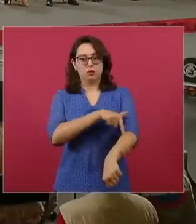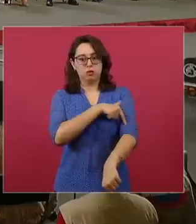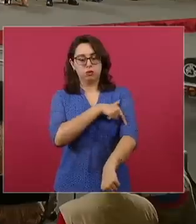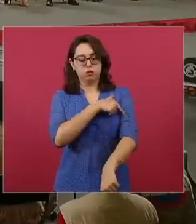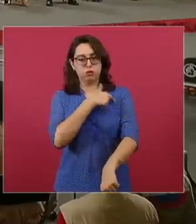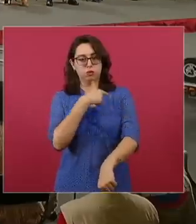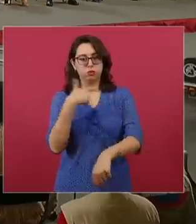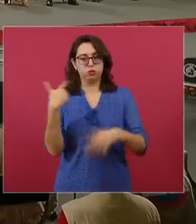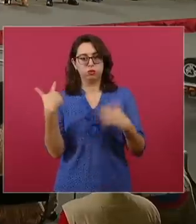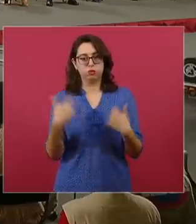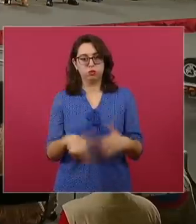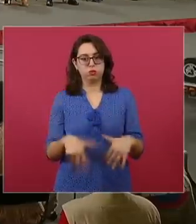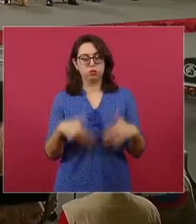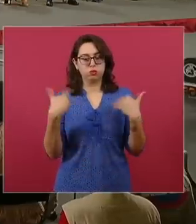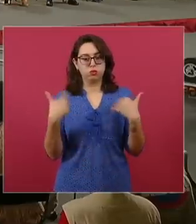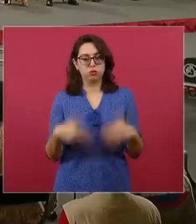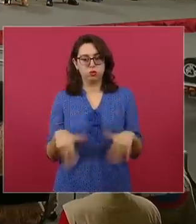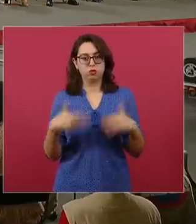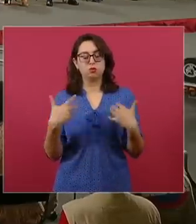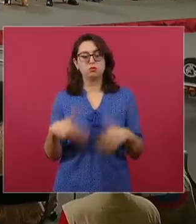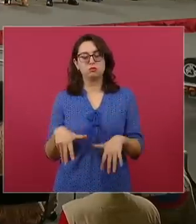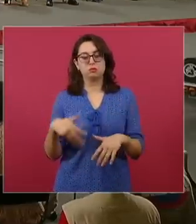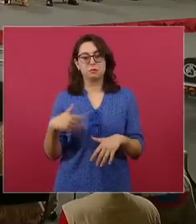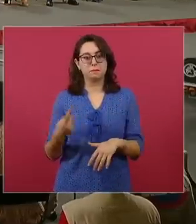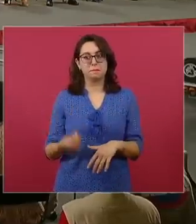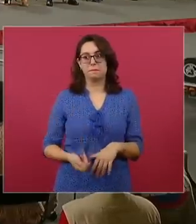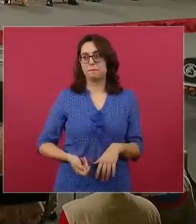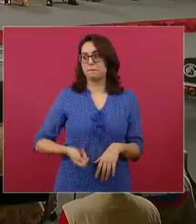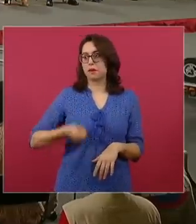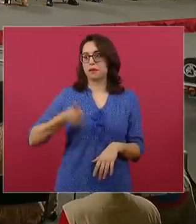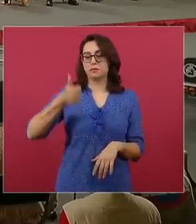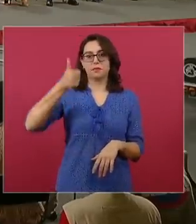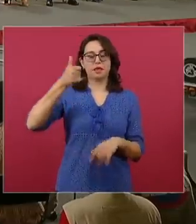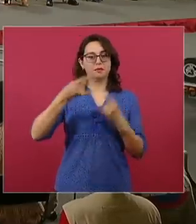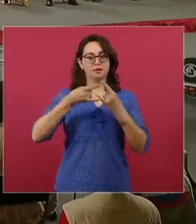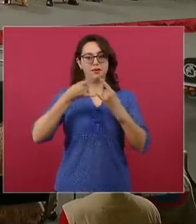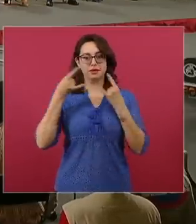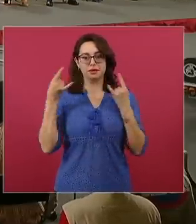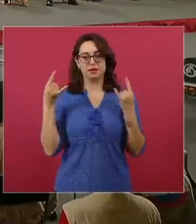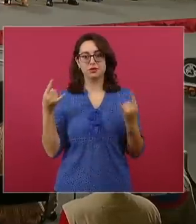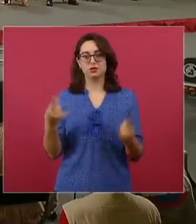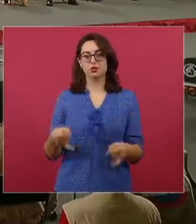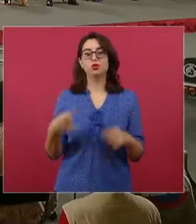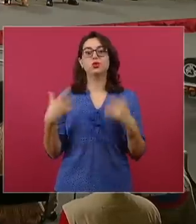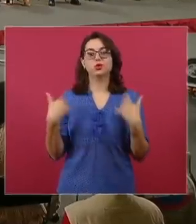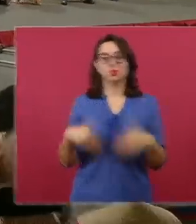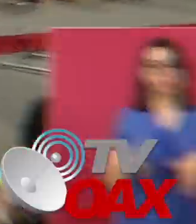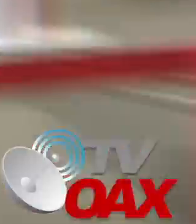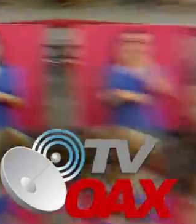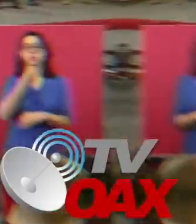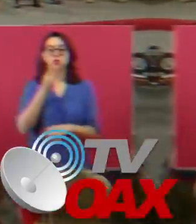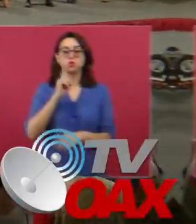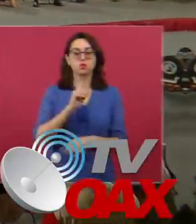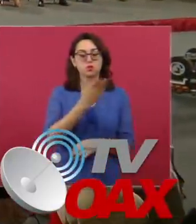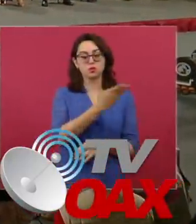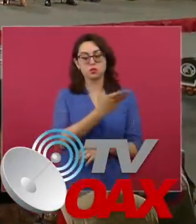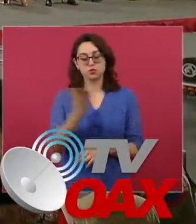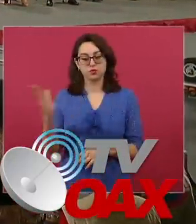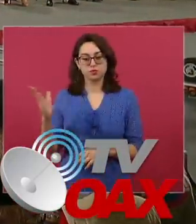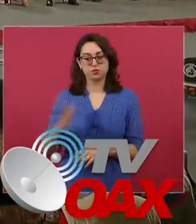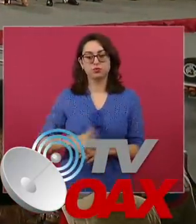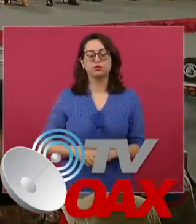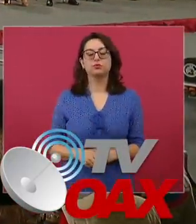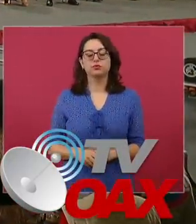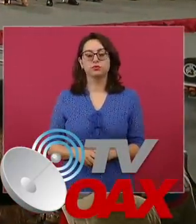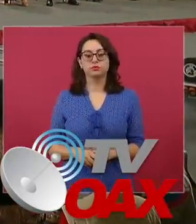quedar seguramente en la memoria de todos los trabajadores, de todos los colaboradores del proyecto del Tren Maya.